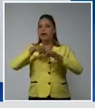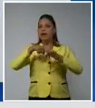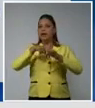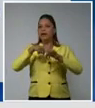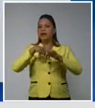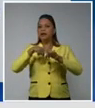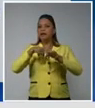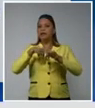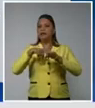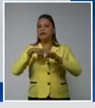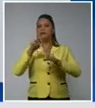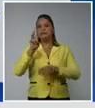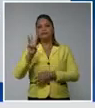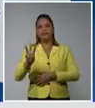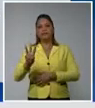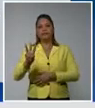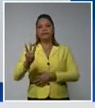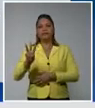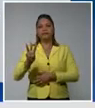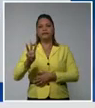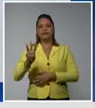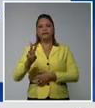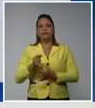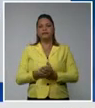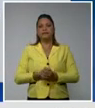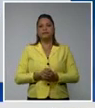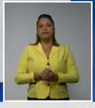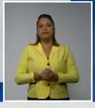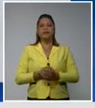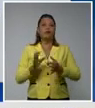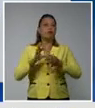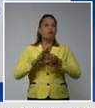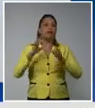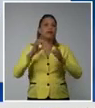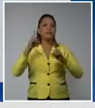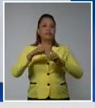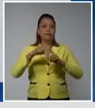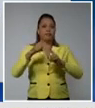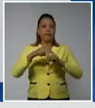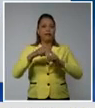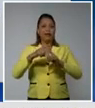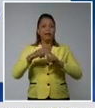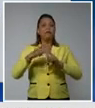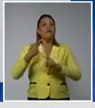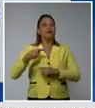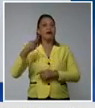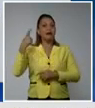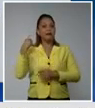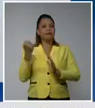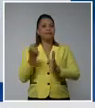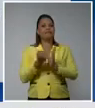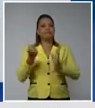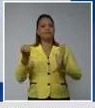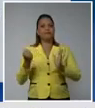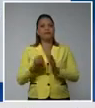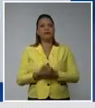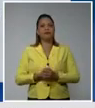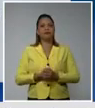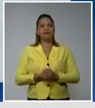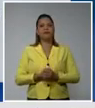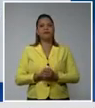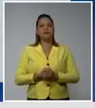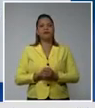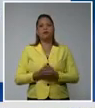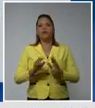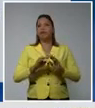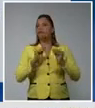Juventud, 3. Y en el caso de Guantánamo, ayer se diagnosticaron un total